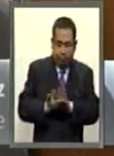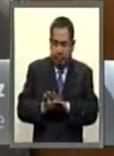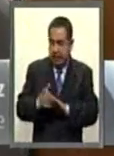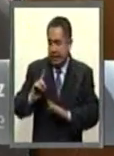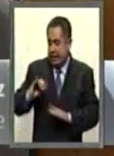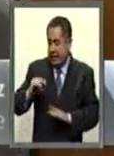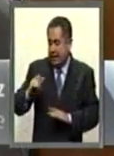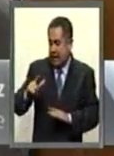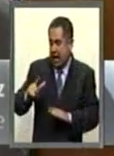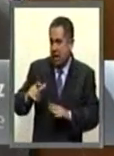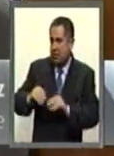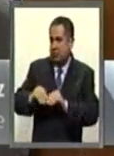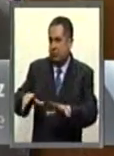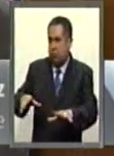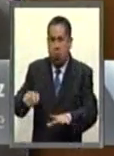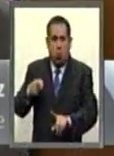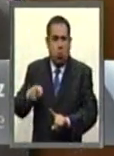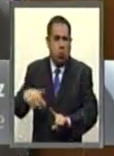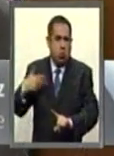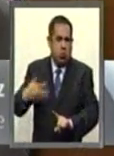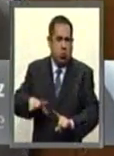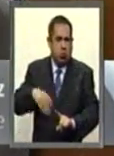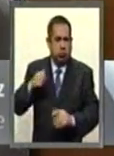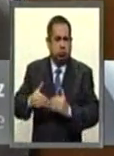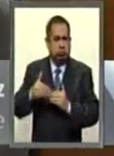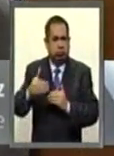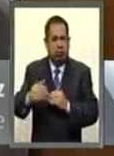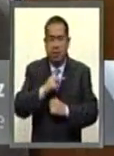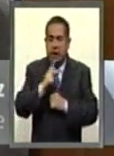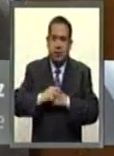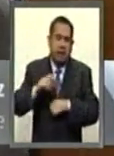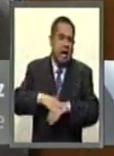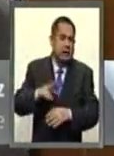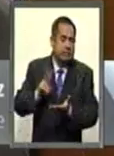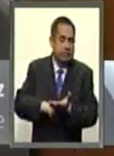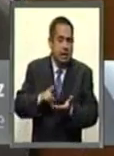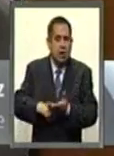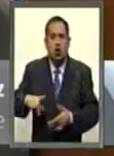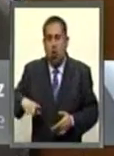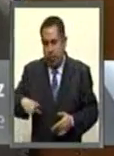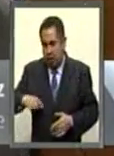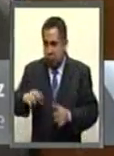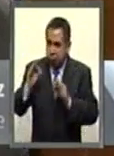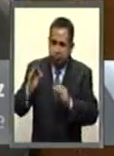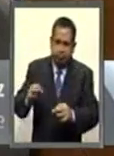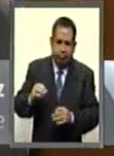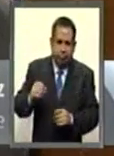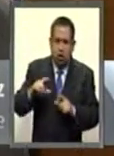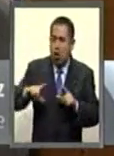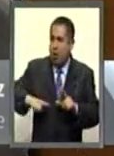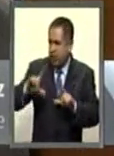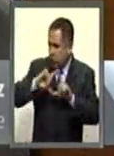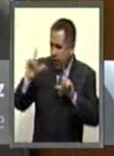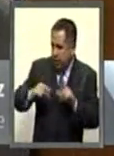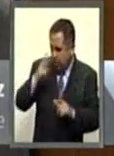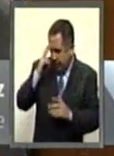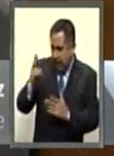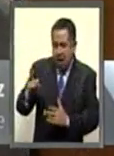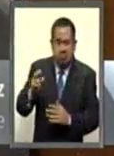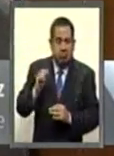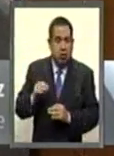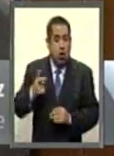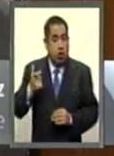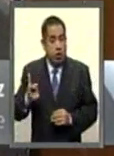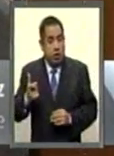constituyó uno de los grandes esfuerzos del país, especialmente del gobierno de la República, que con